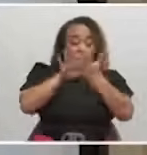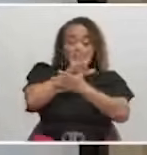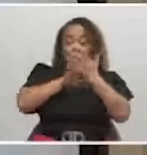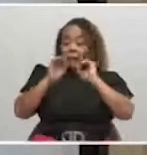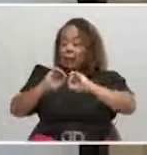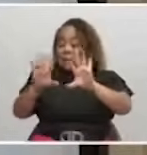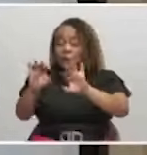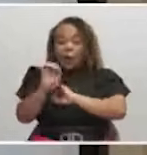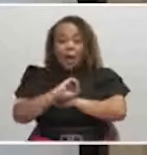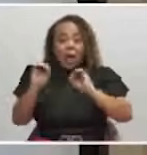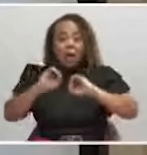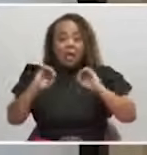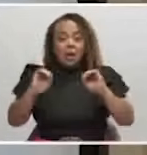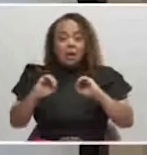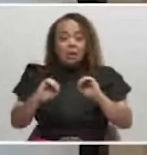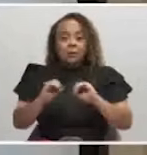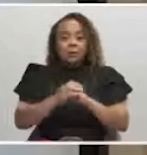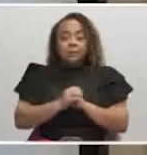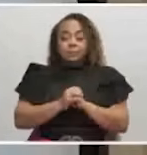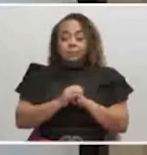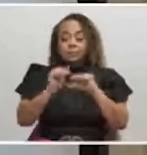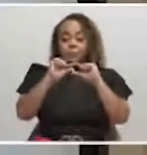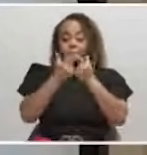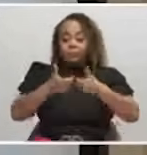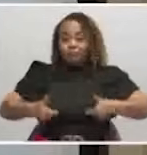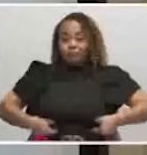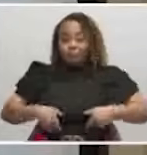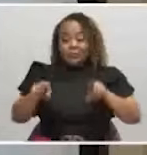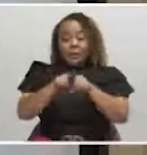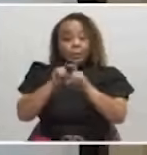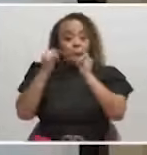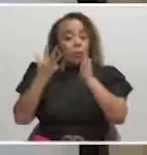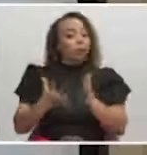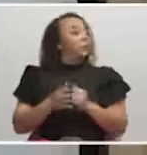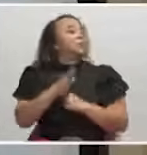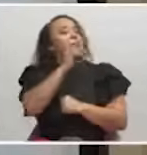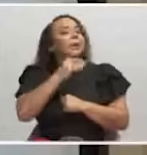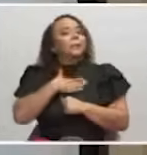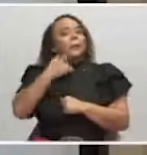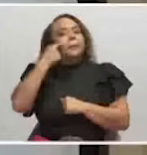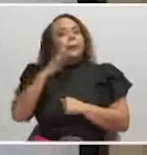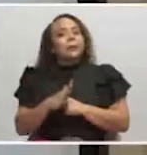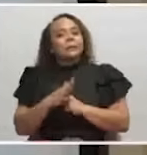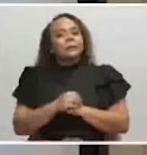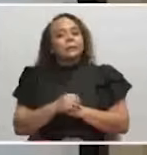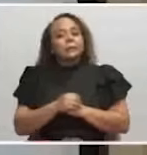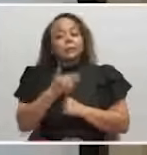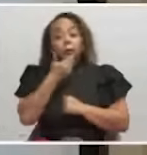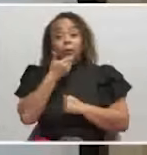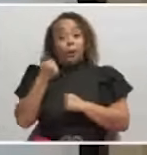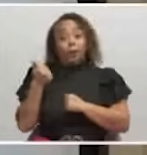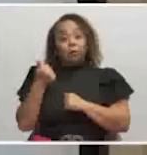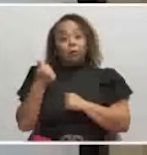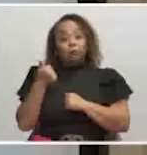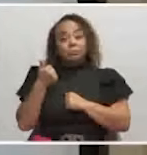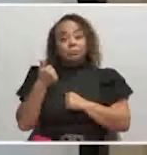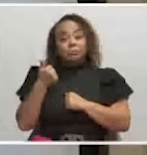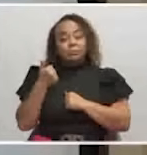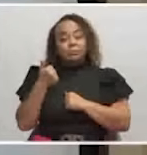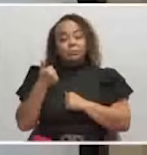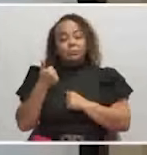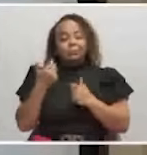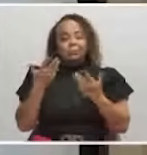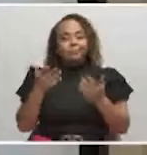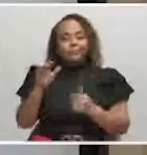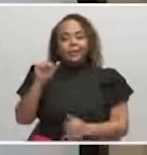tanto en el cuerpo técnico como en los jugadores, y me parece que lo mejor es